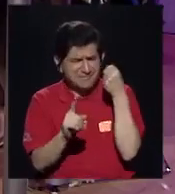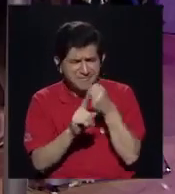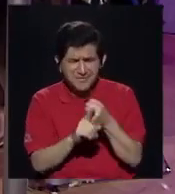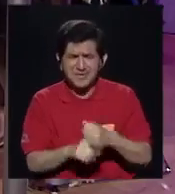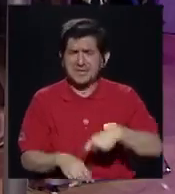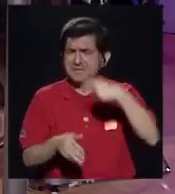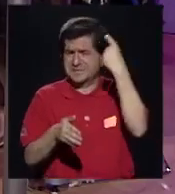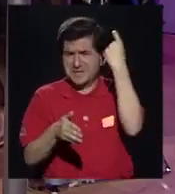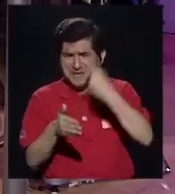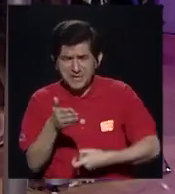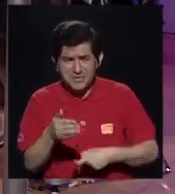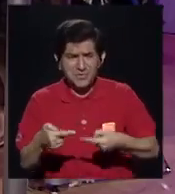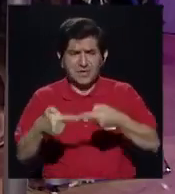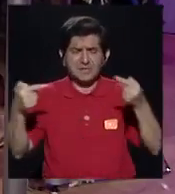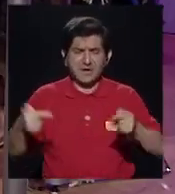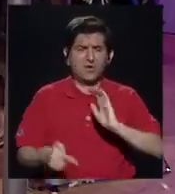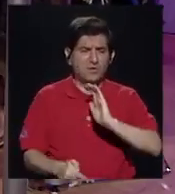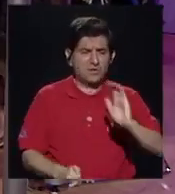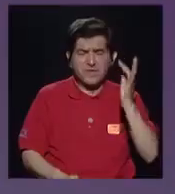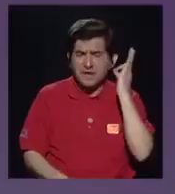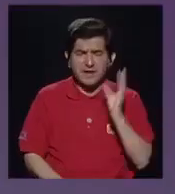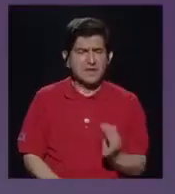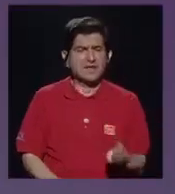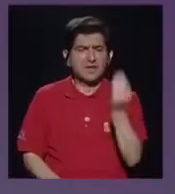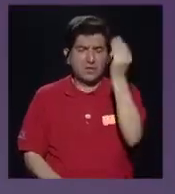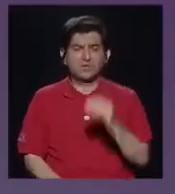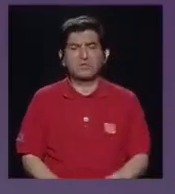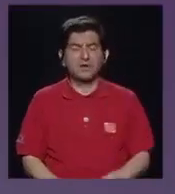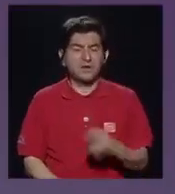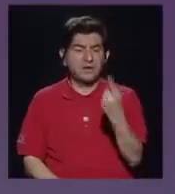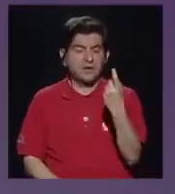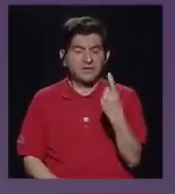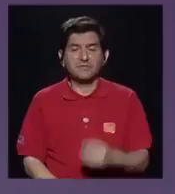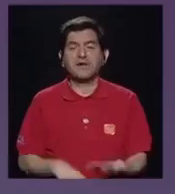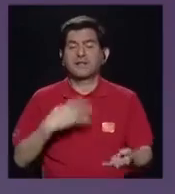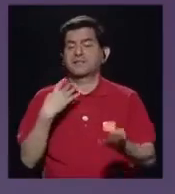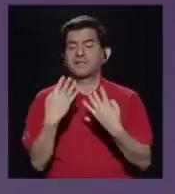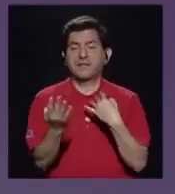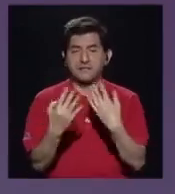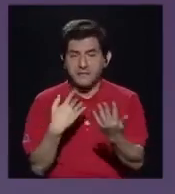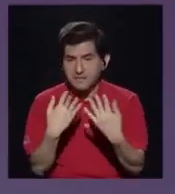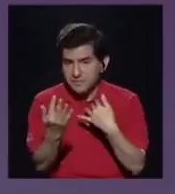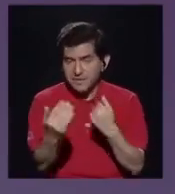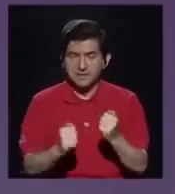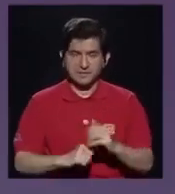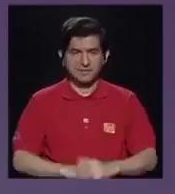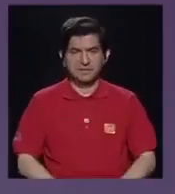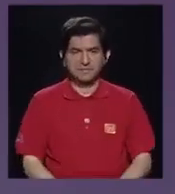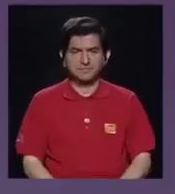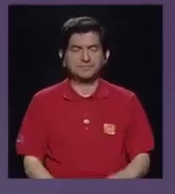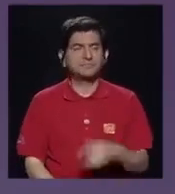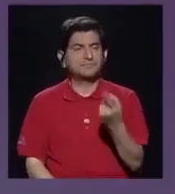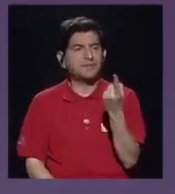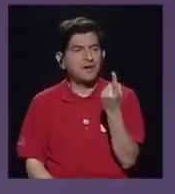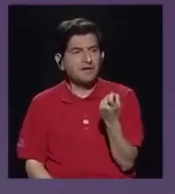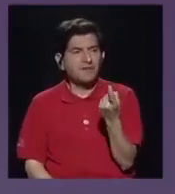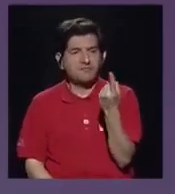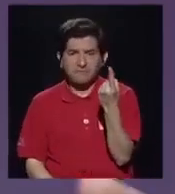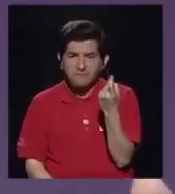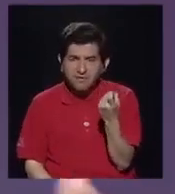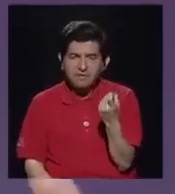y de crueldad contra contra niñas y adolescentes de falta de empatía no de falta de